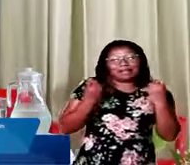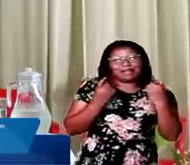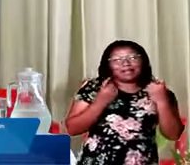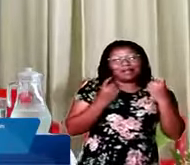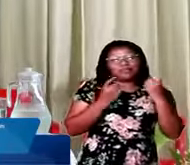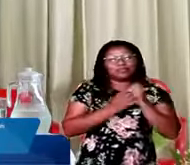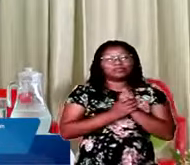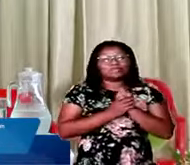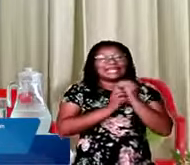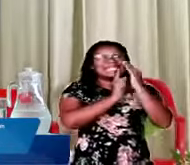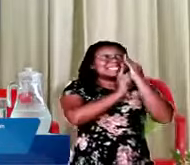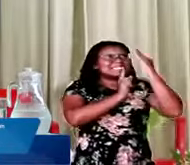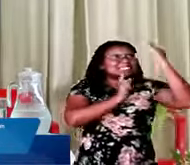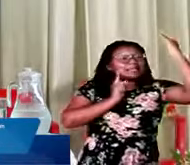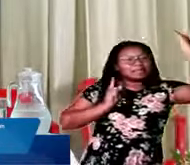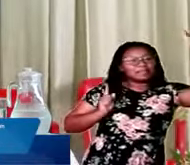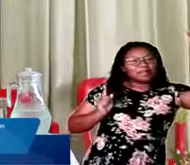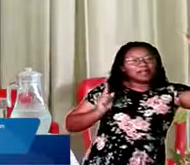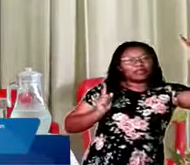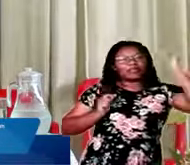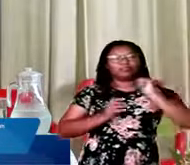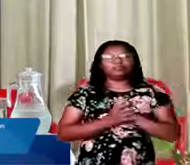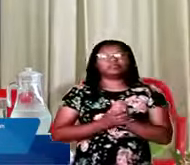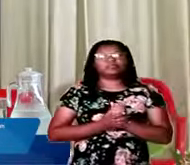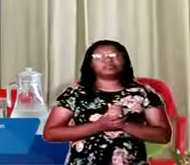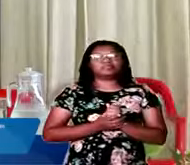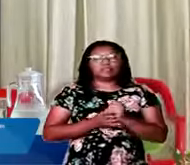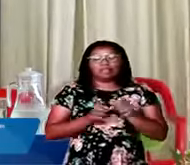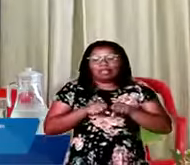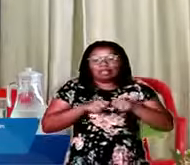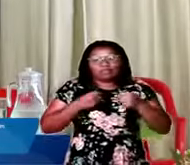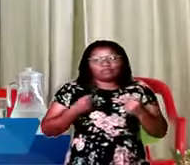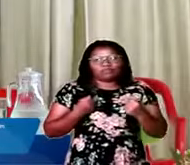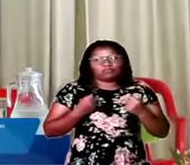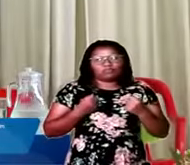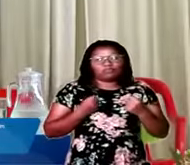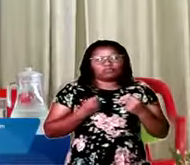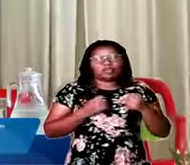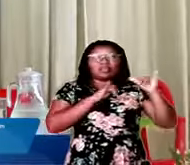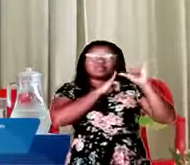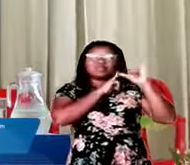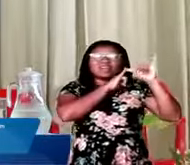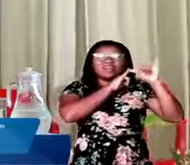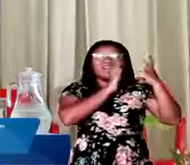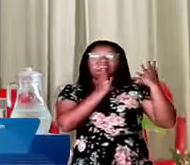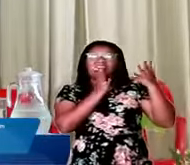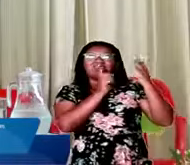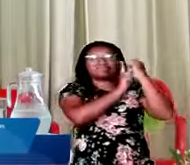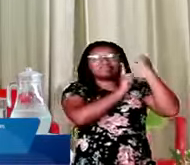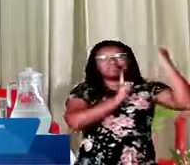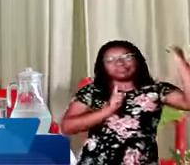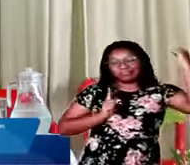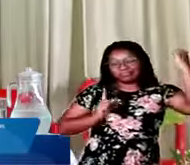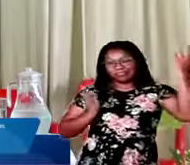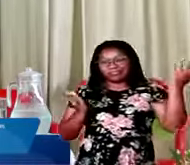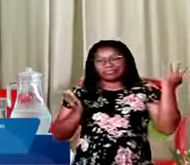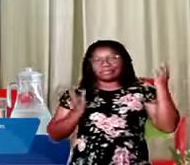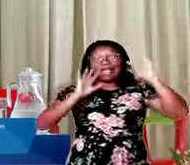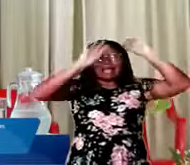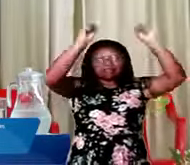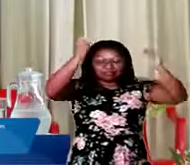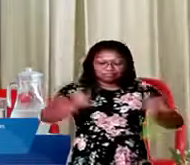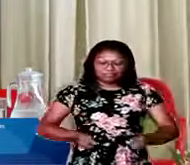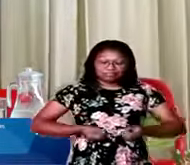la imagen de Dios, la deterioró, la desvirtuó. Y lo que hace el Espíritu